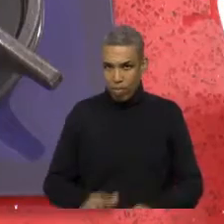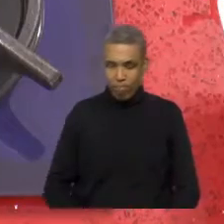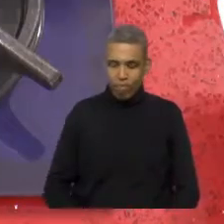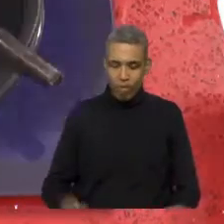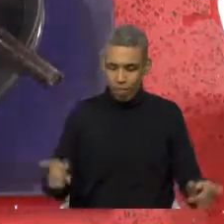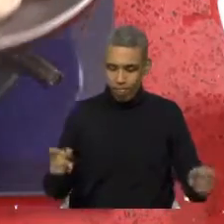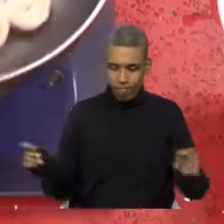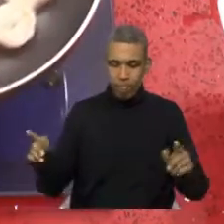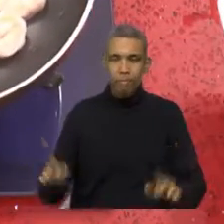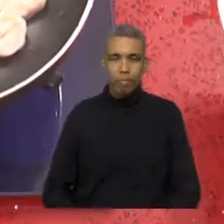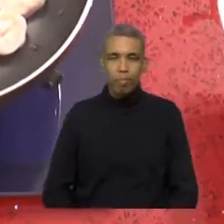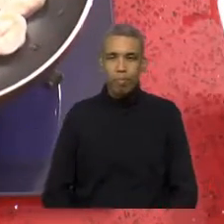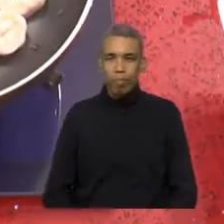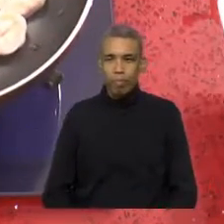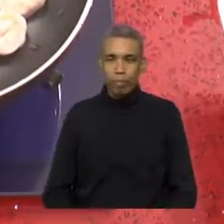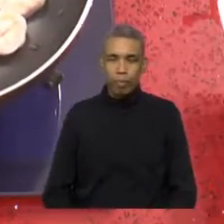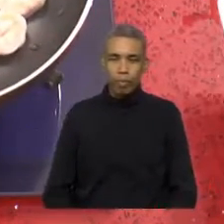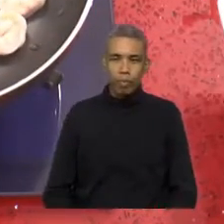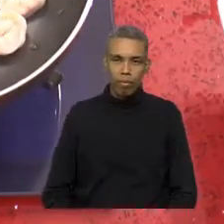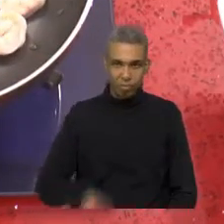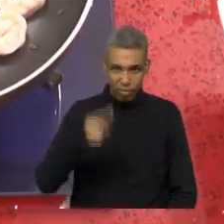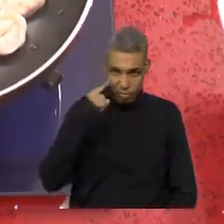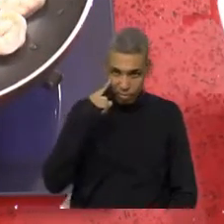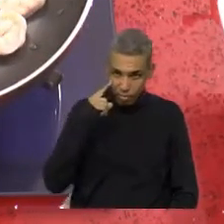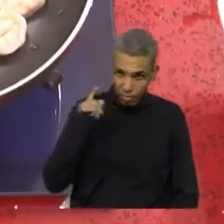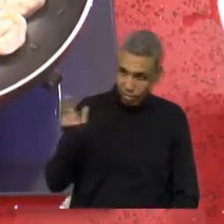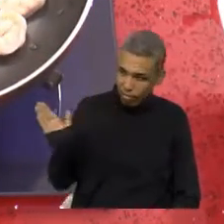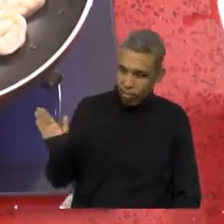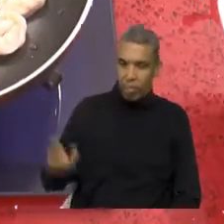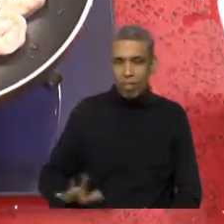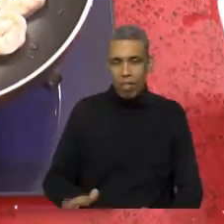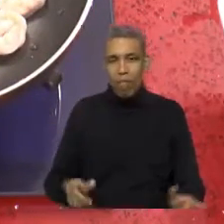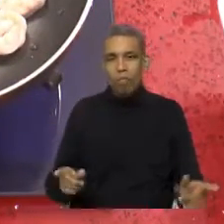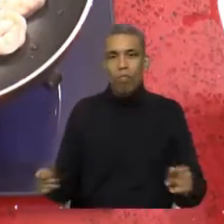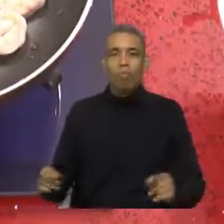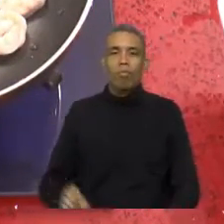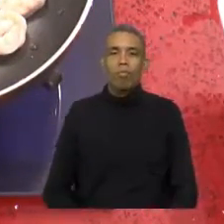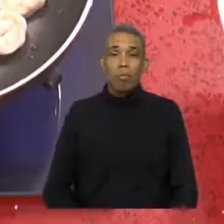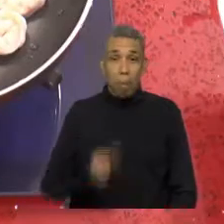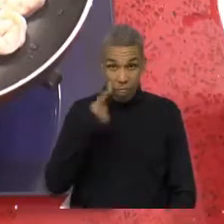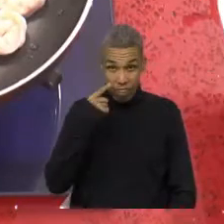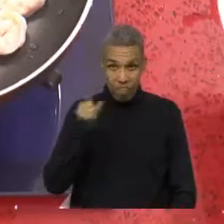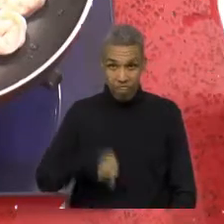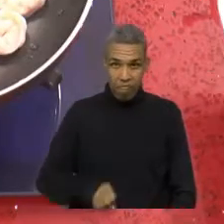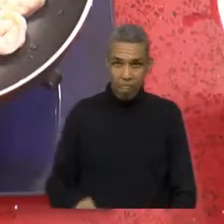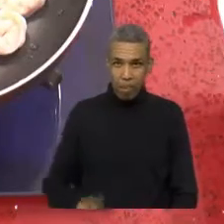listos. Vean, voy a dejarlos acá para que los aprecien.